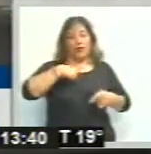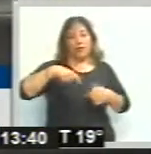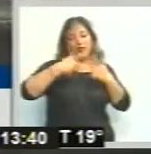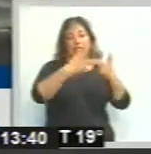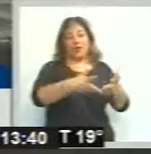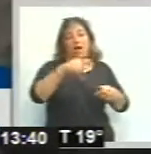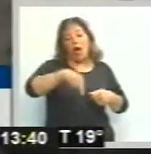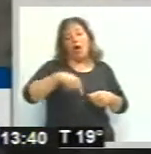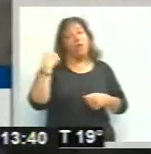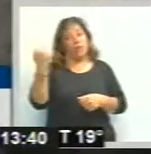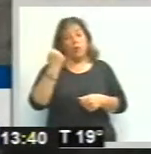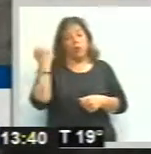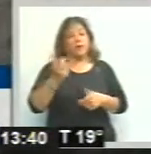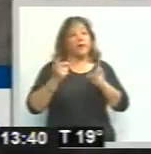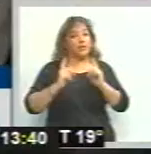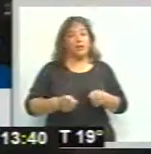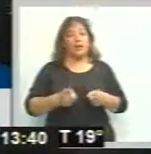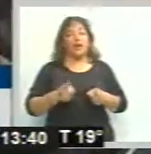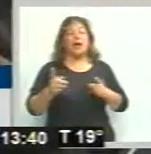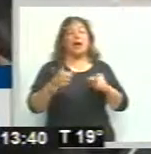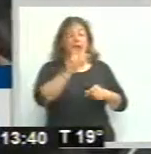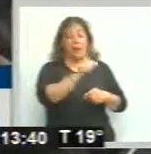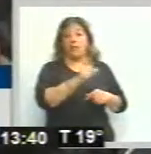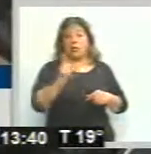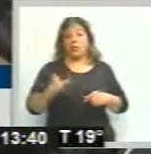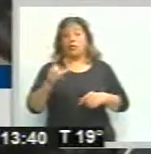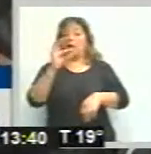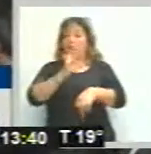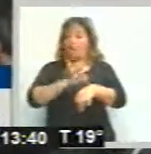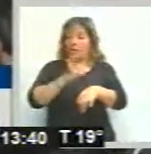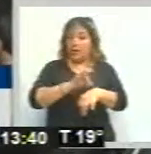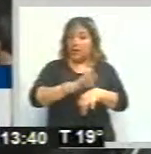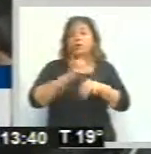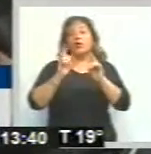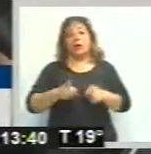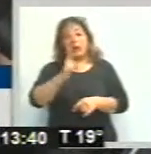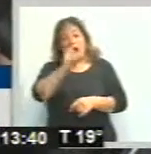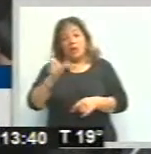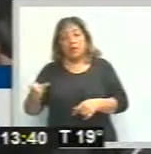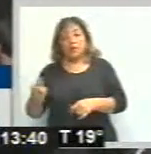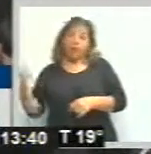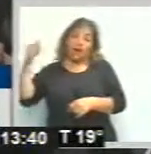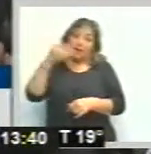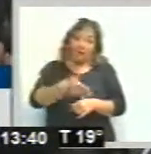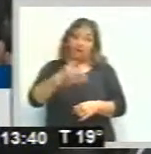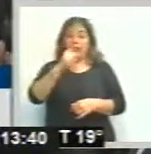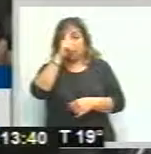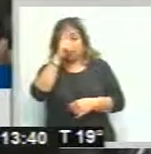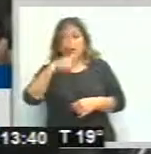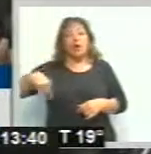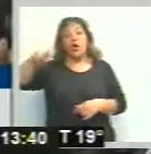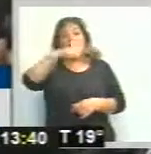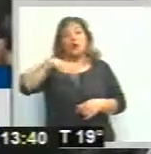Ahora es muy importante que también la comunidad médica, como así también los pacientes y como así también todos